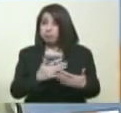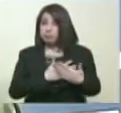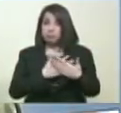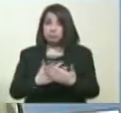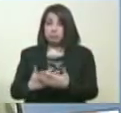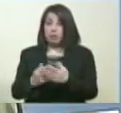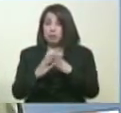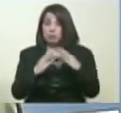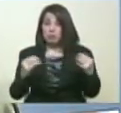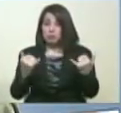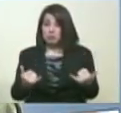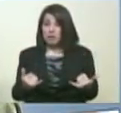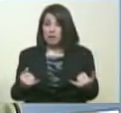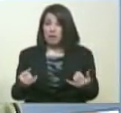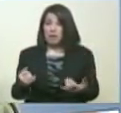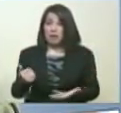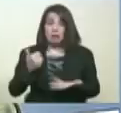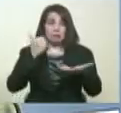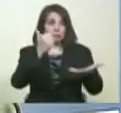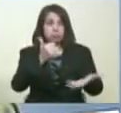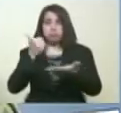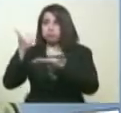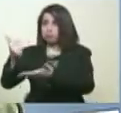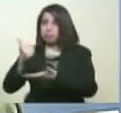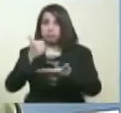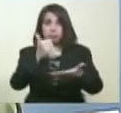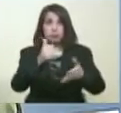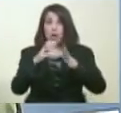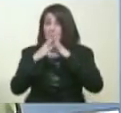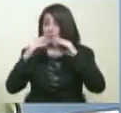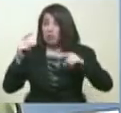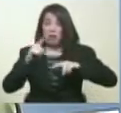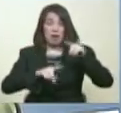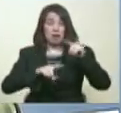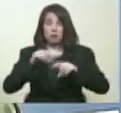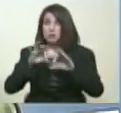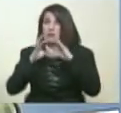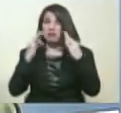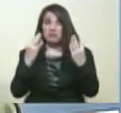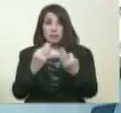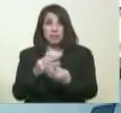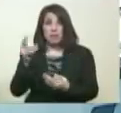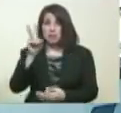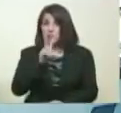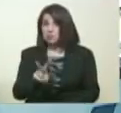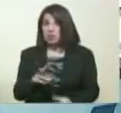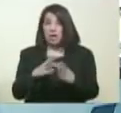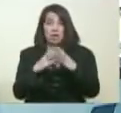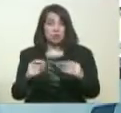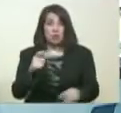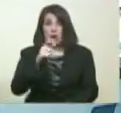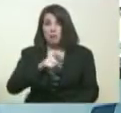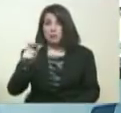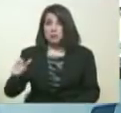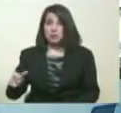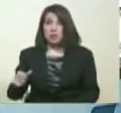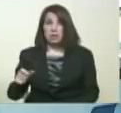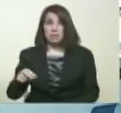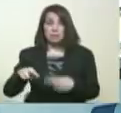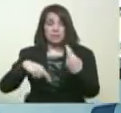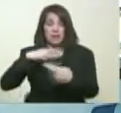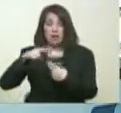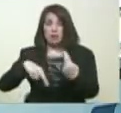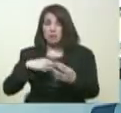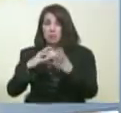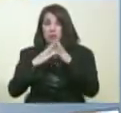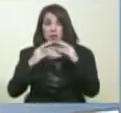garantizar el pleno abastecimiento de la familia venezolana y de los ciudadanos y ciudadanas de la República de todos